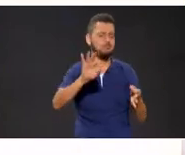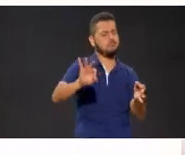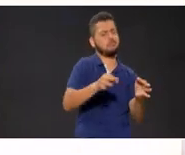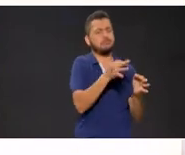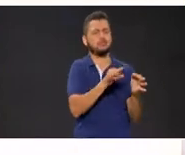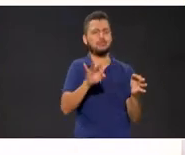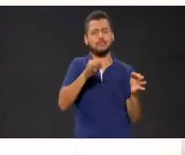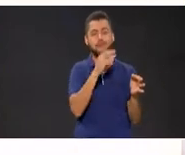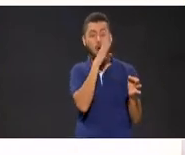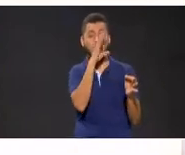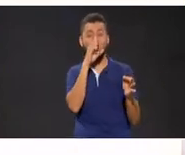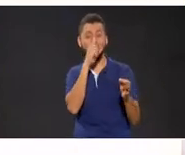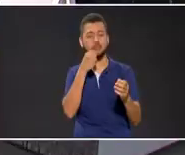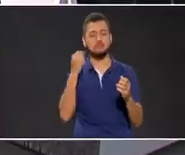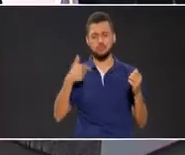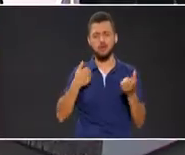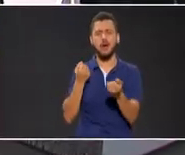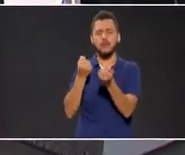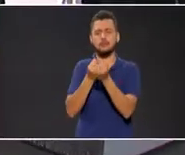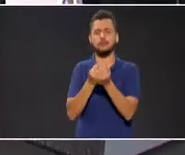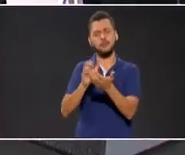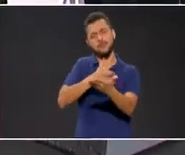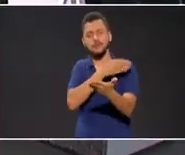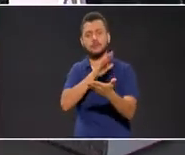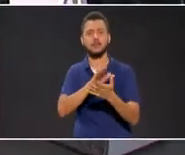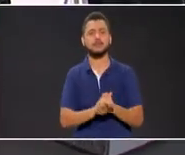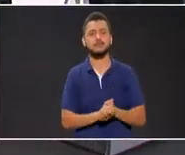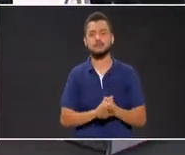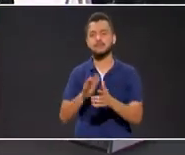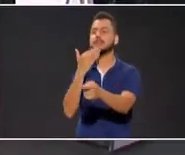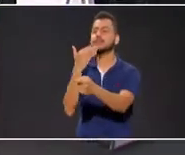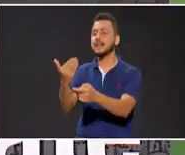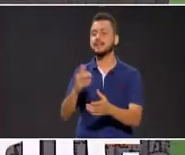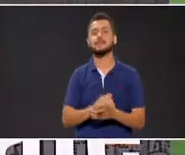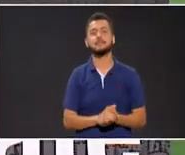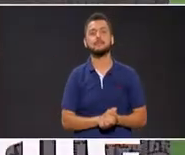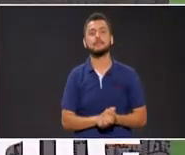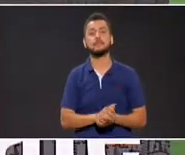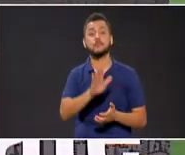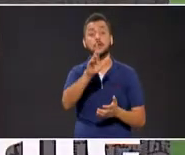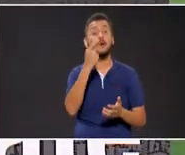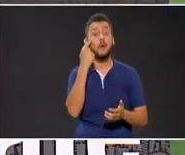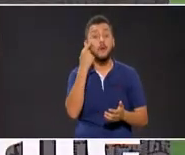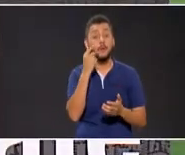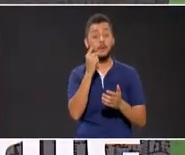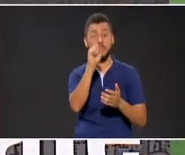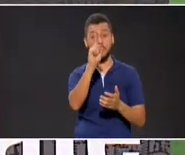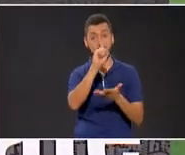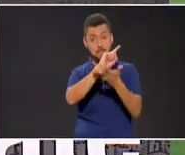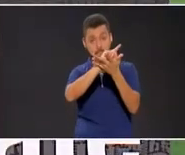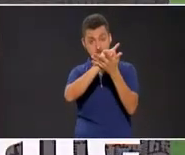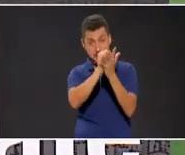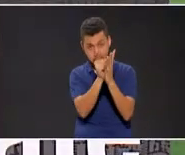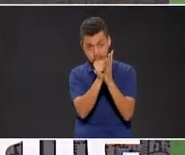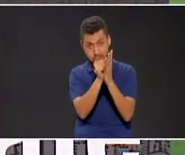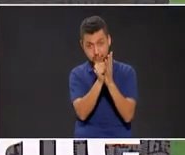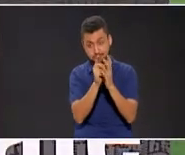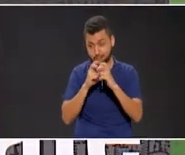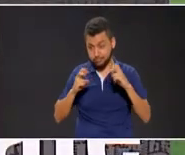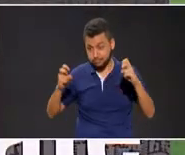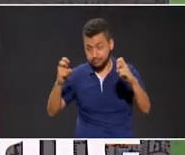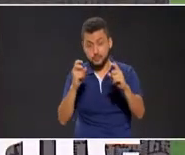muchas gracias el candidato a partir de este momento tienen todos un minuto para utilizarlo en lo que quieran